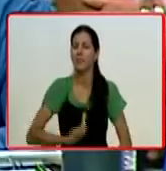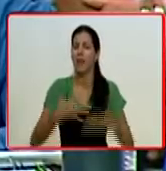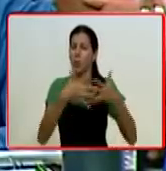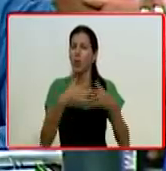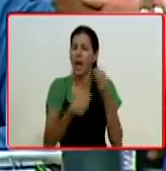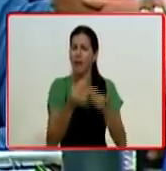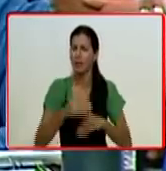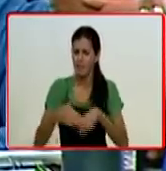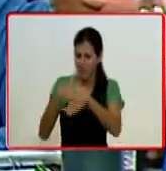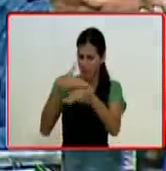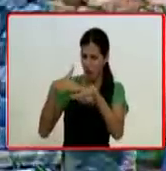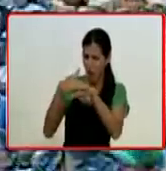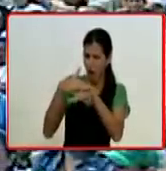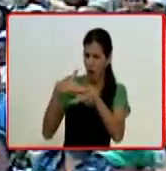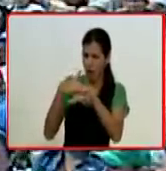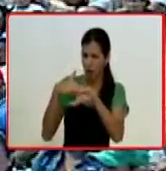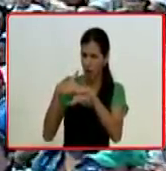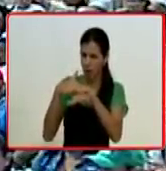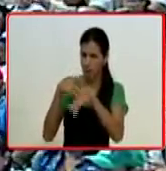¿Los perdonaría?